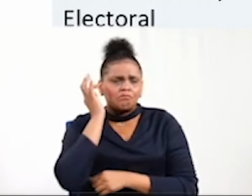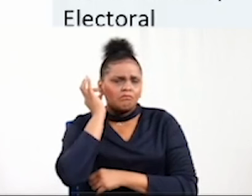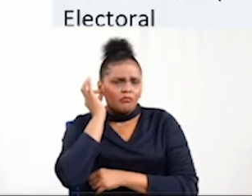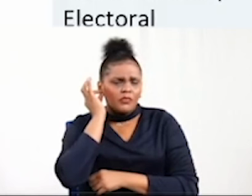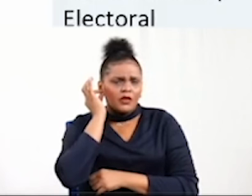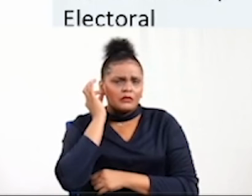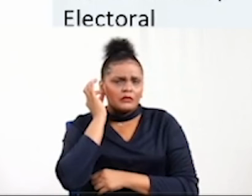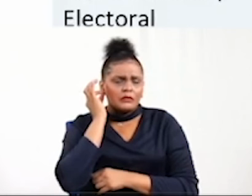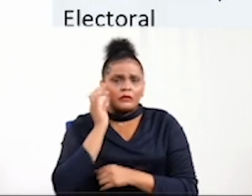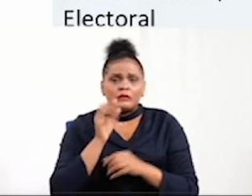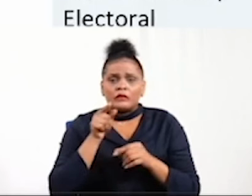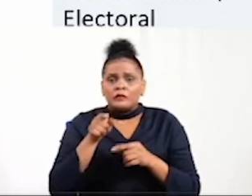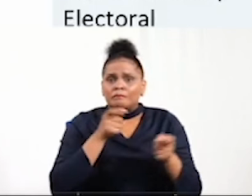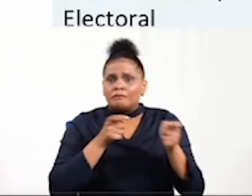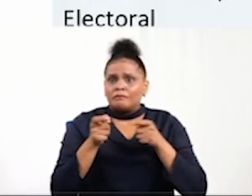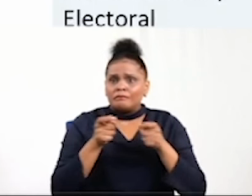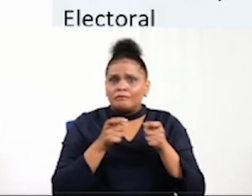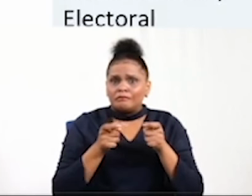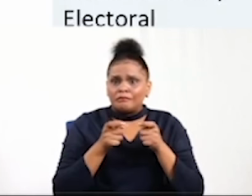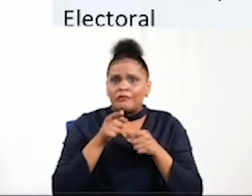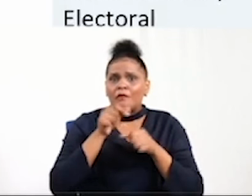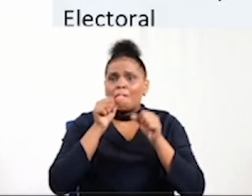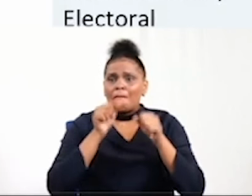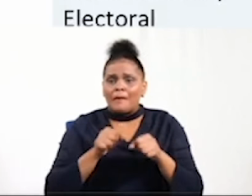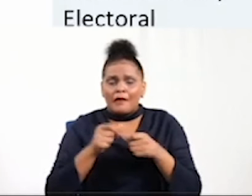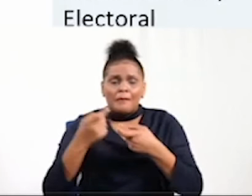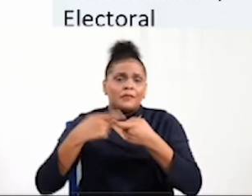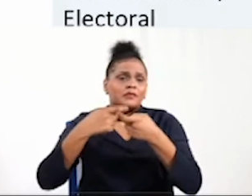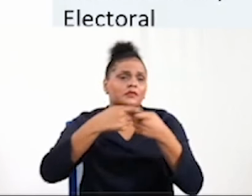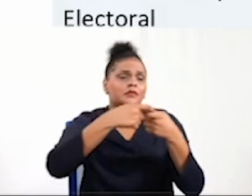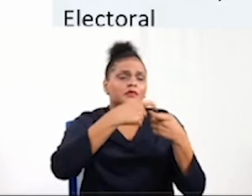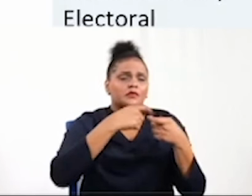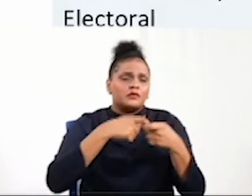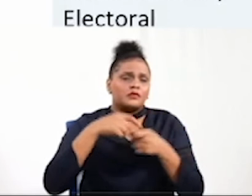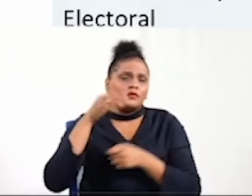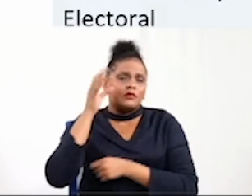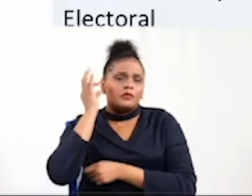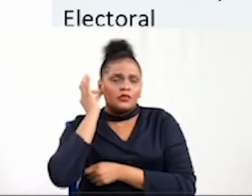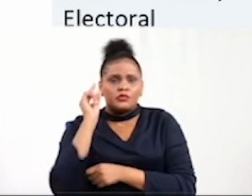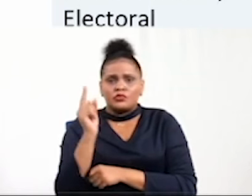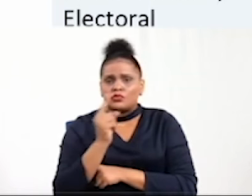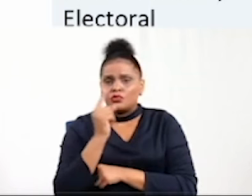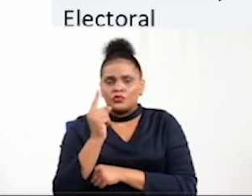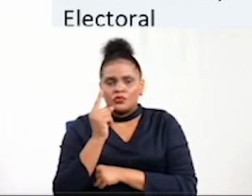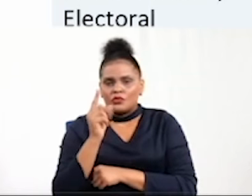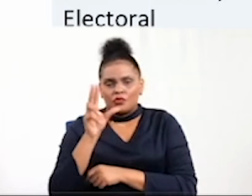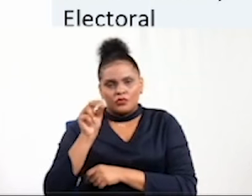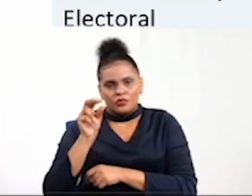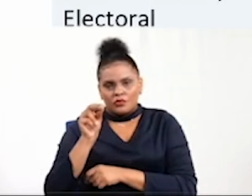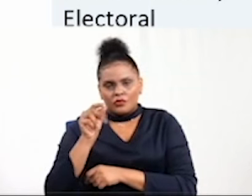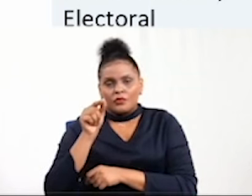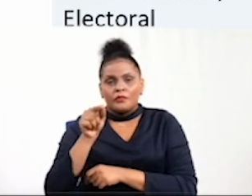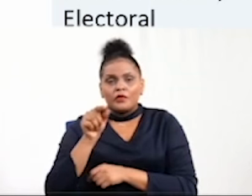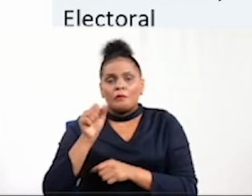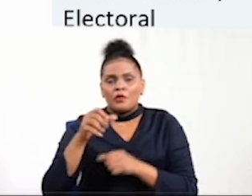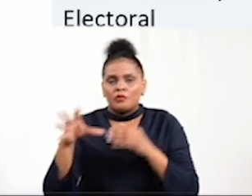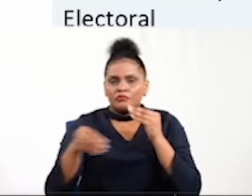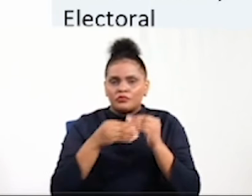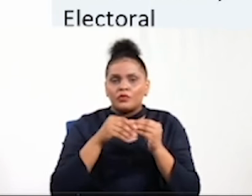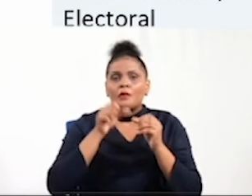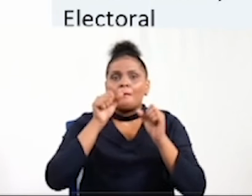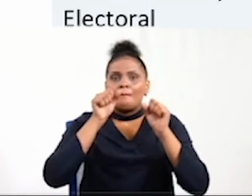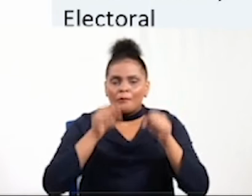mecanismo importante para articular la participación de las mujeres pero nos parece que no solamente tenemos que mirar la existencia de estas unidades